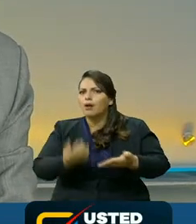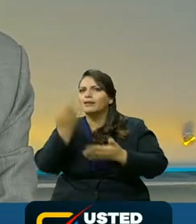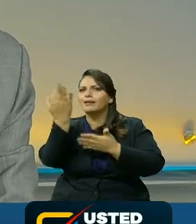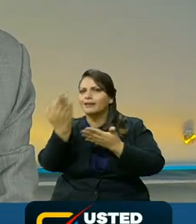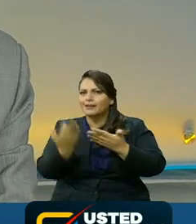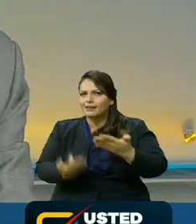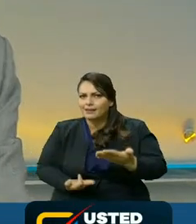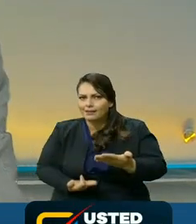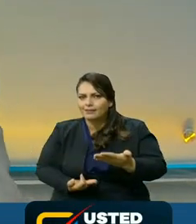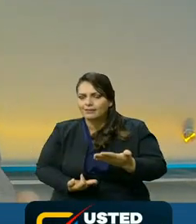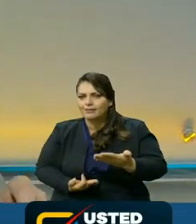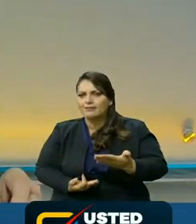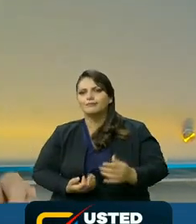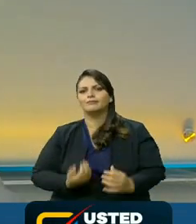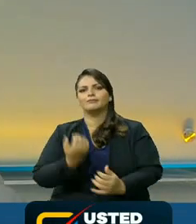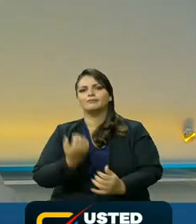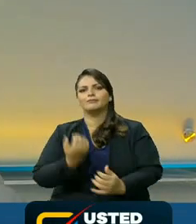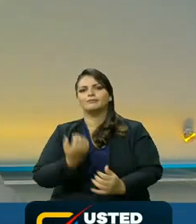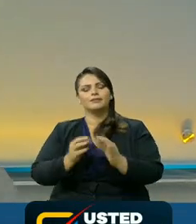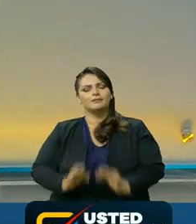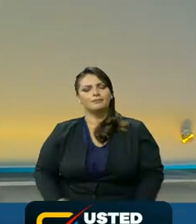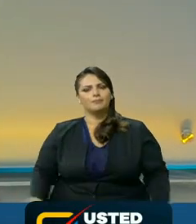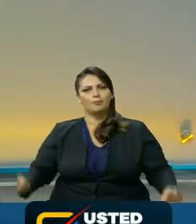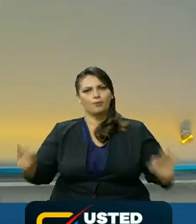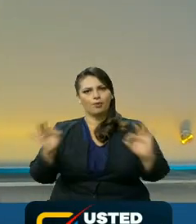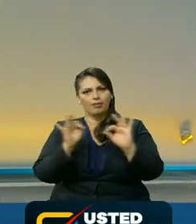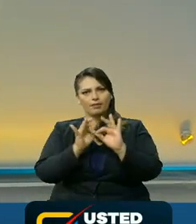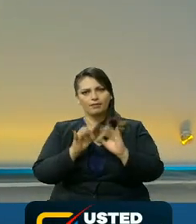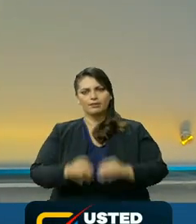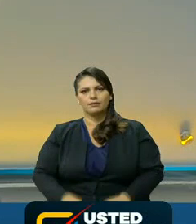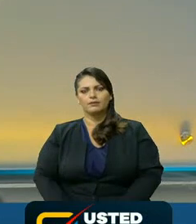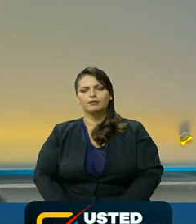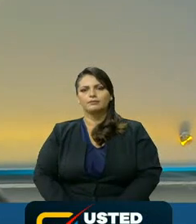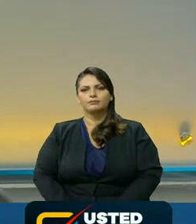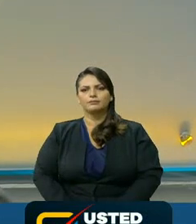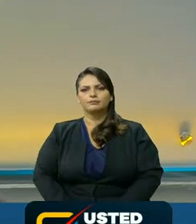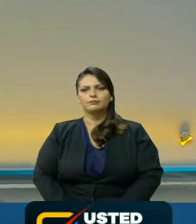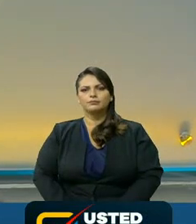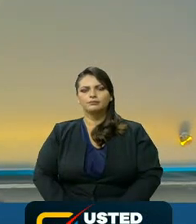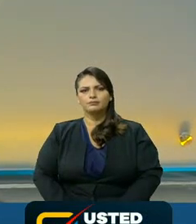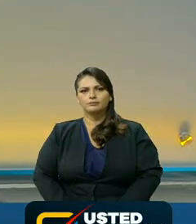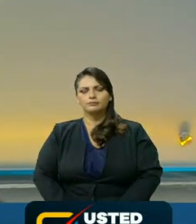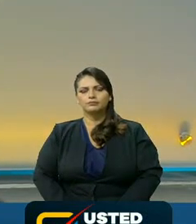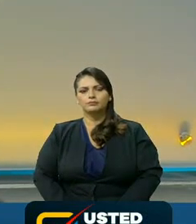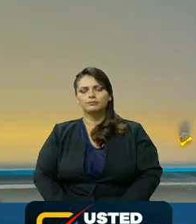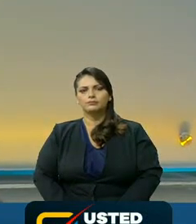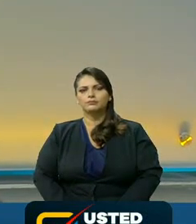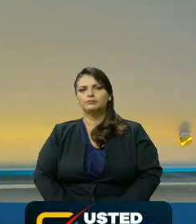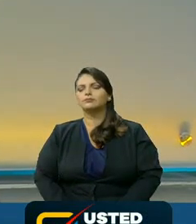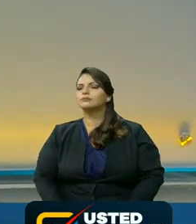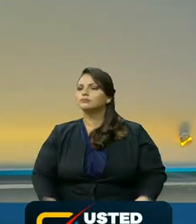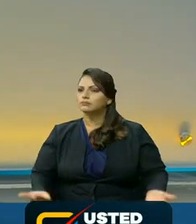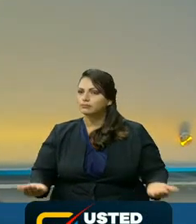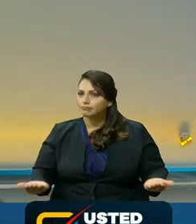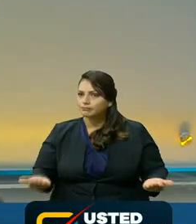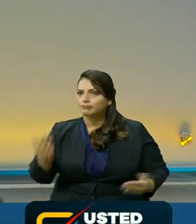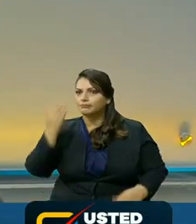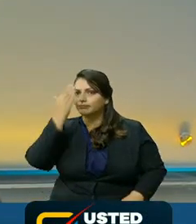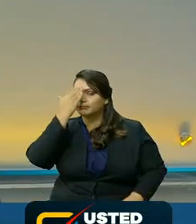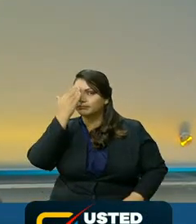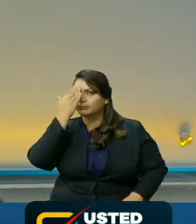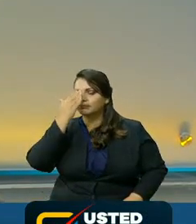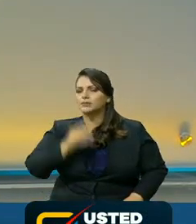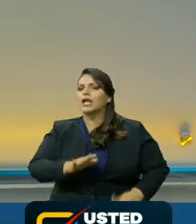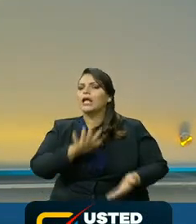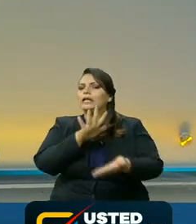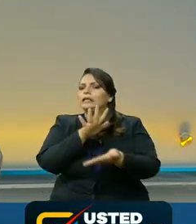un contaje voto a voto. Porque la diferencia es muy pequeña. Y entonces tiene que mantenerse una tranquilidad